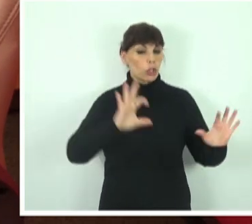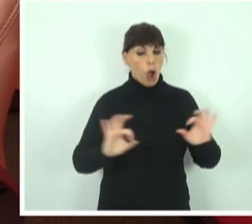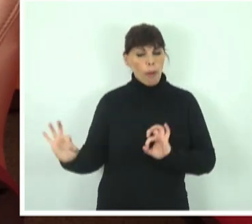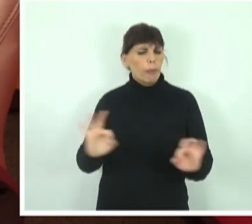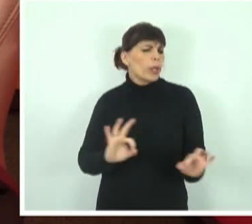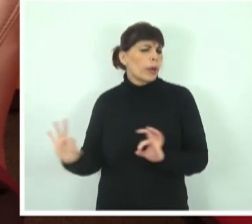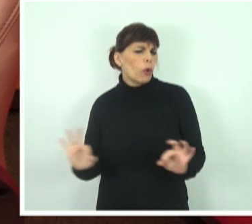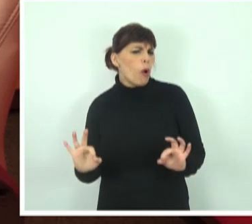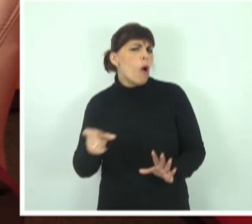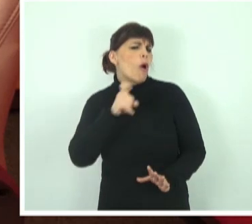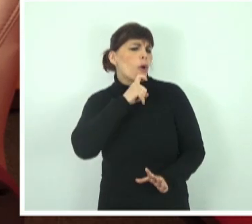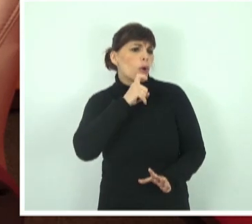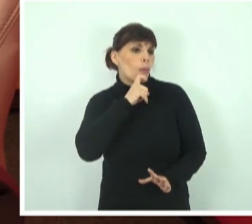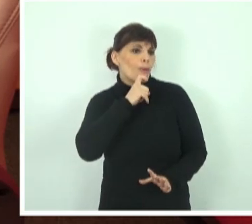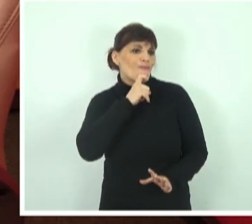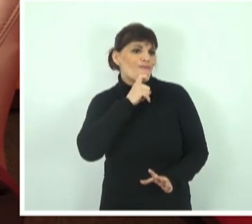preparó